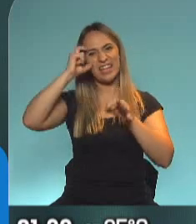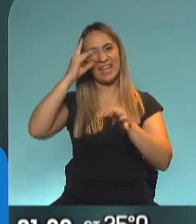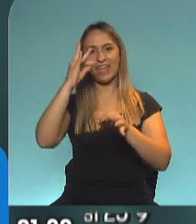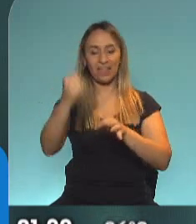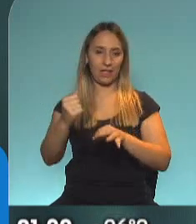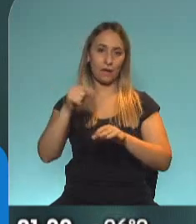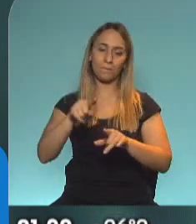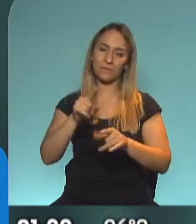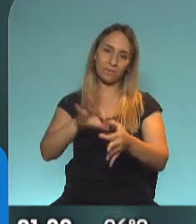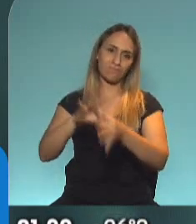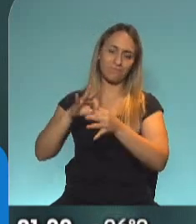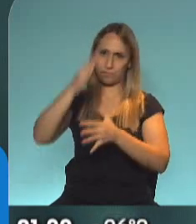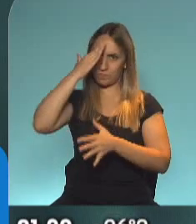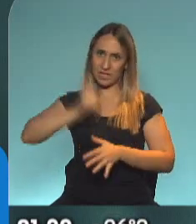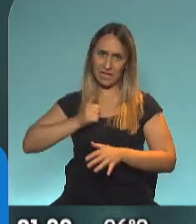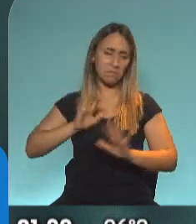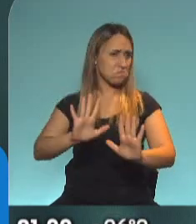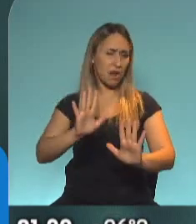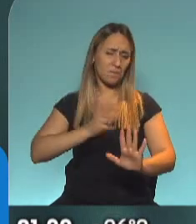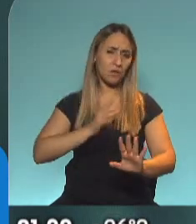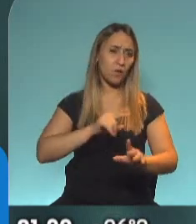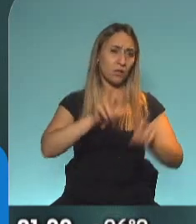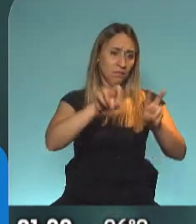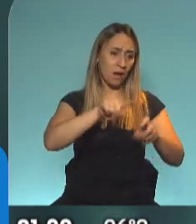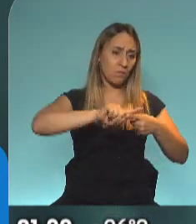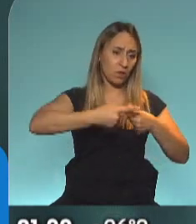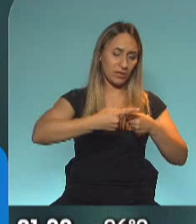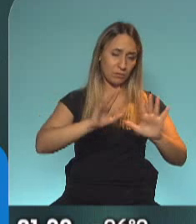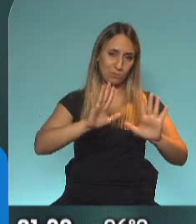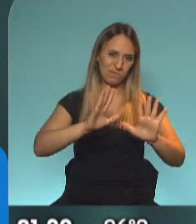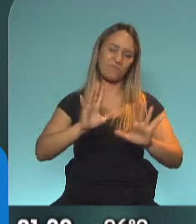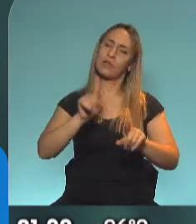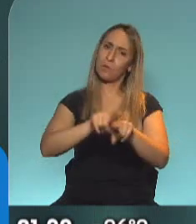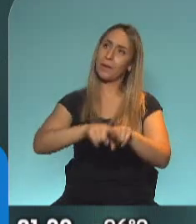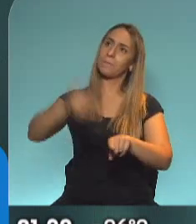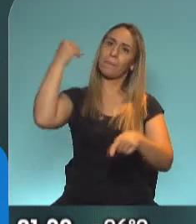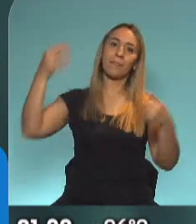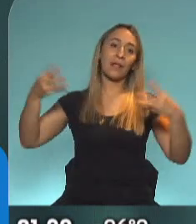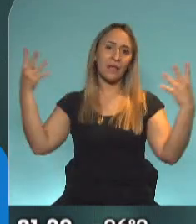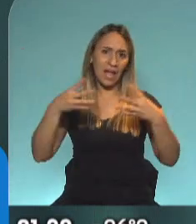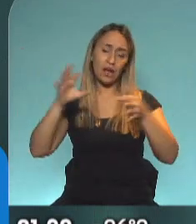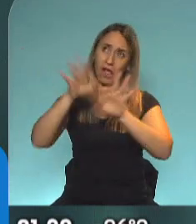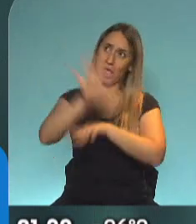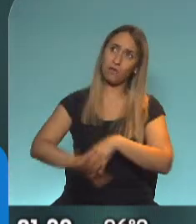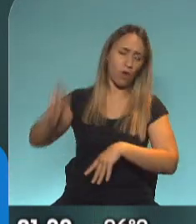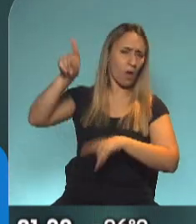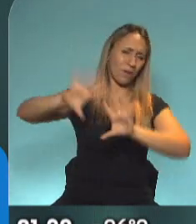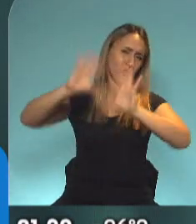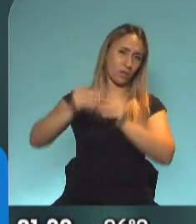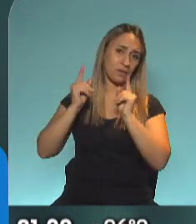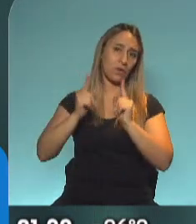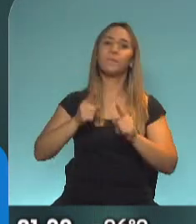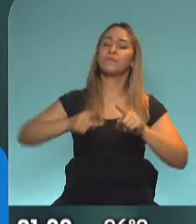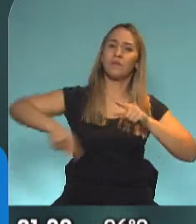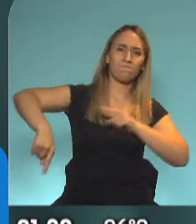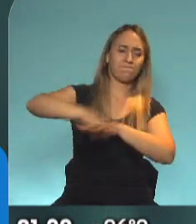yo no lo llevo a un problema político como que se tuvo aquí, lo llevo a un problema de una guerra, como la que hubo en Europa y todo lo demás. Los toques de queda se daban en el medio